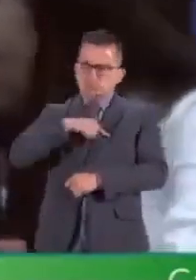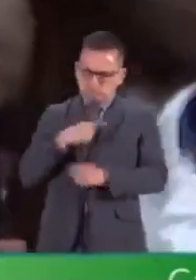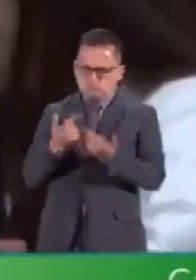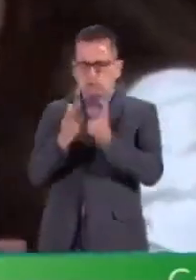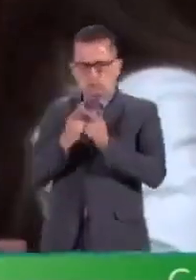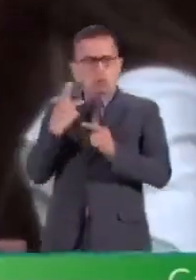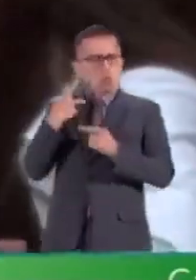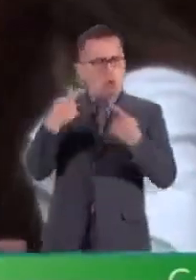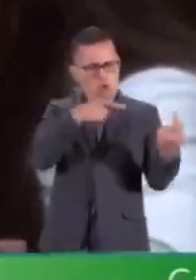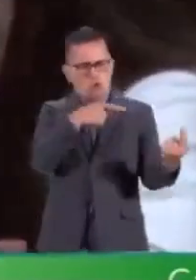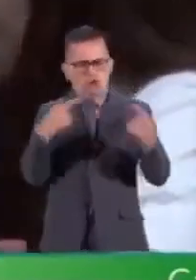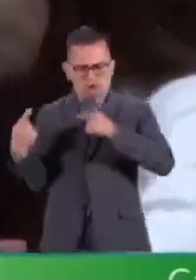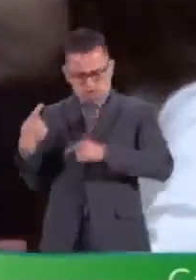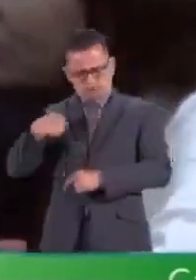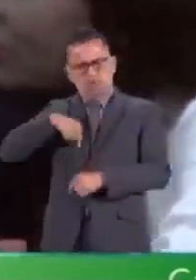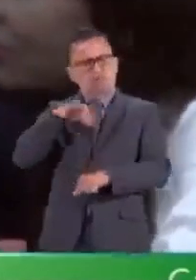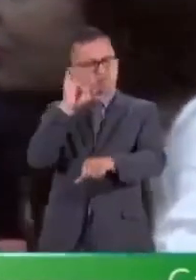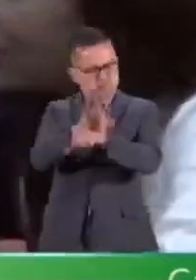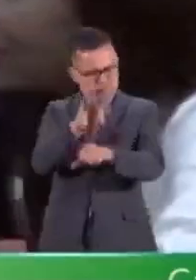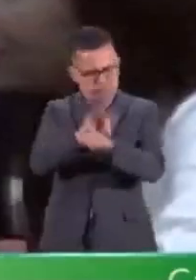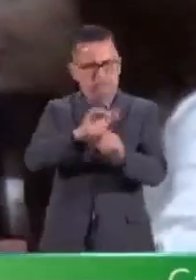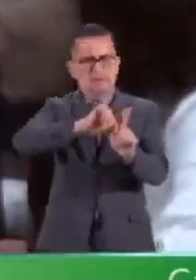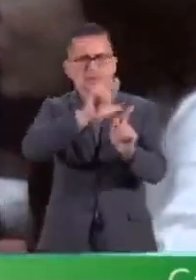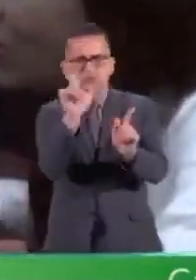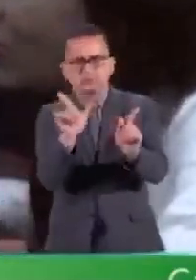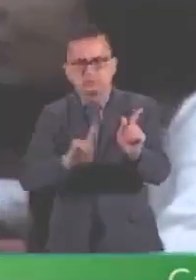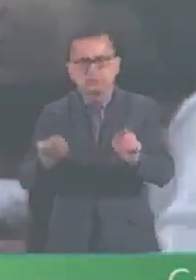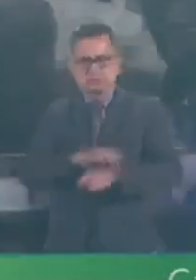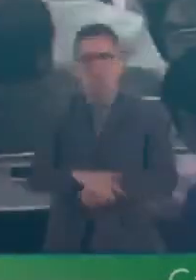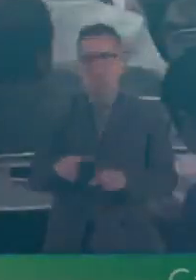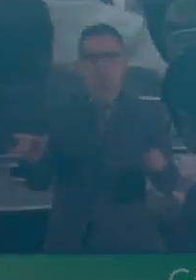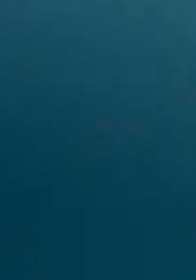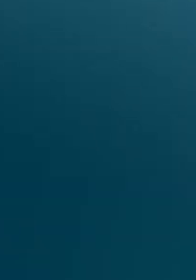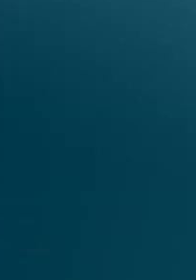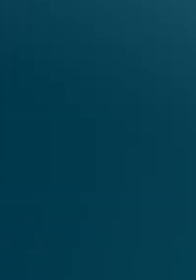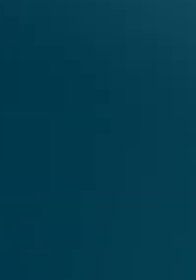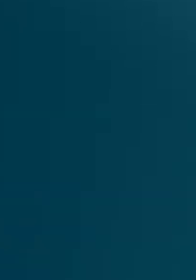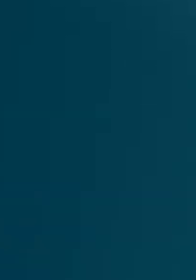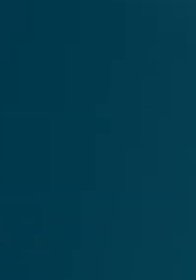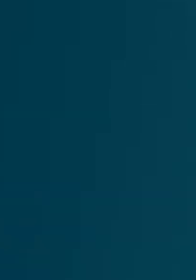oposición y que servimos a la nación. Es cuanto, presidente. Muchas gracias.